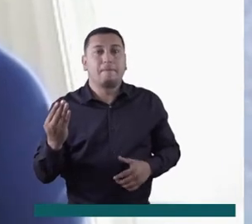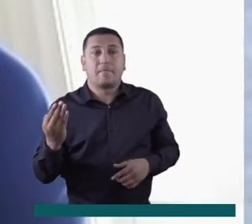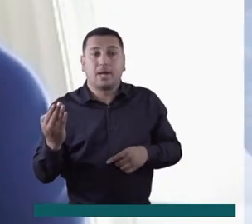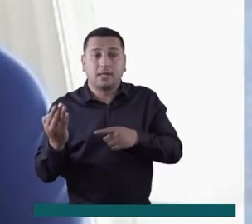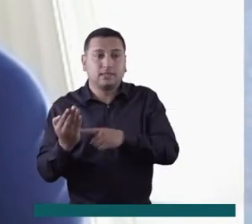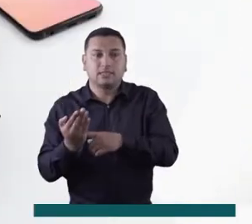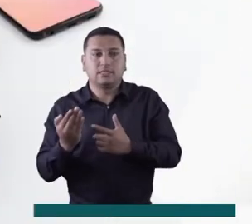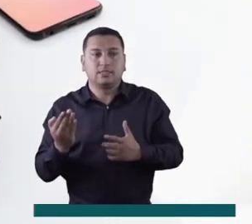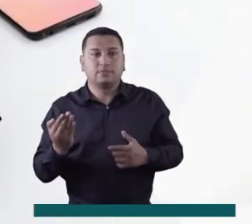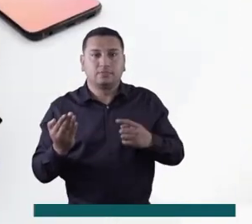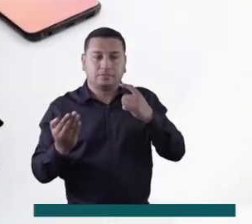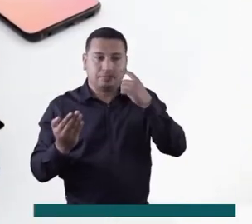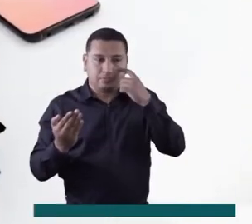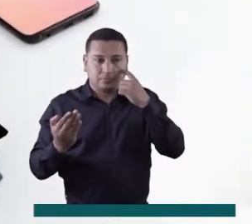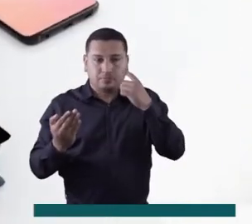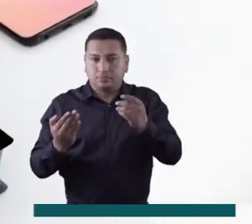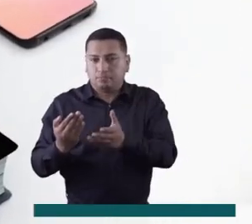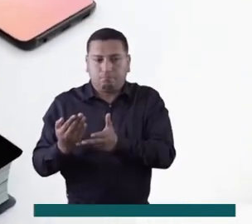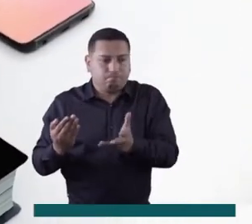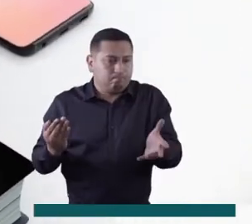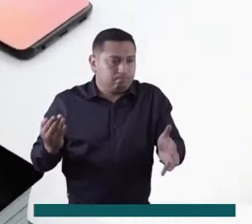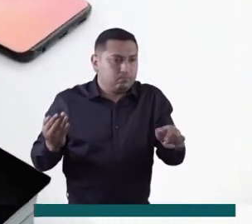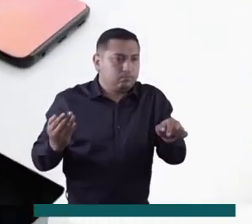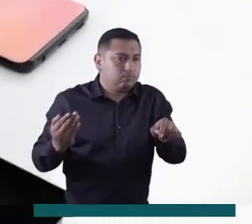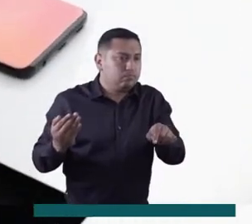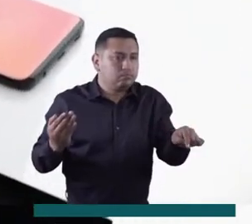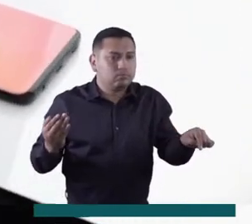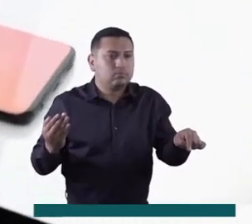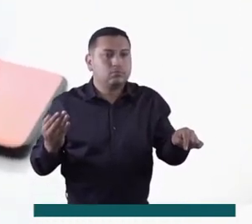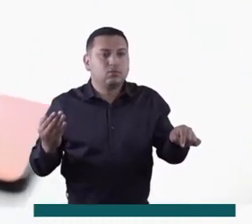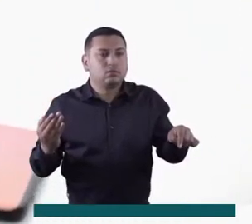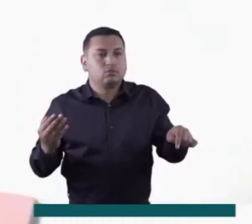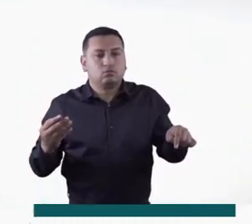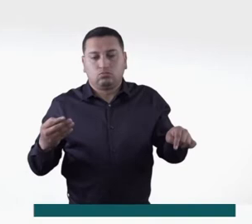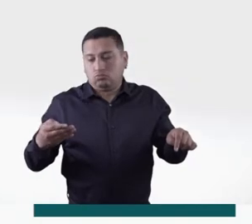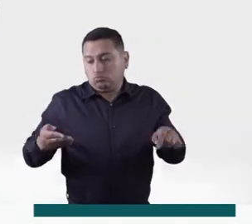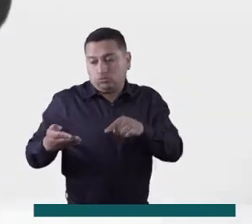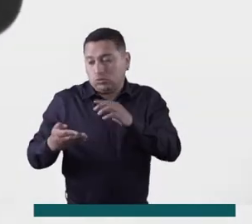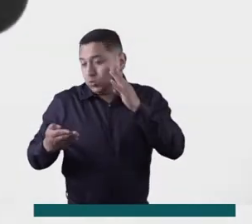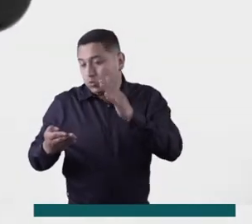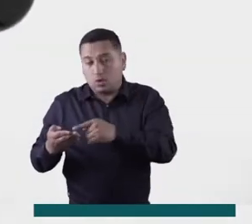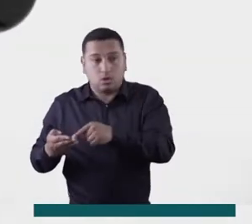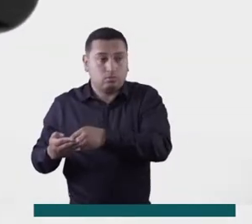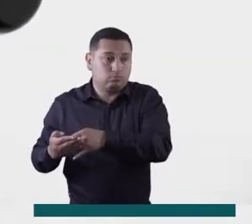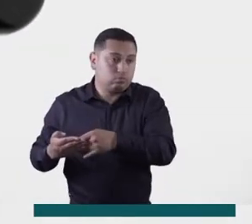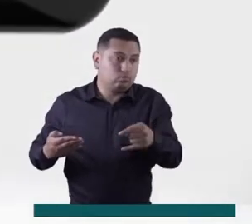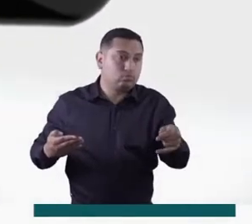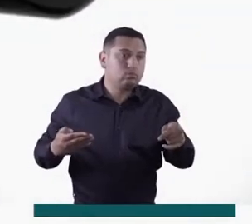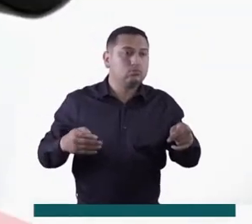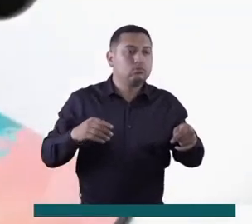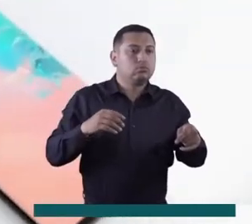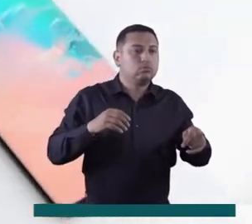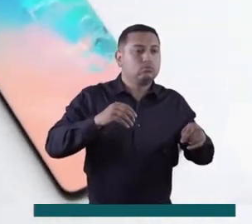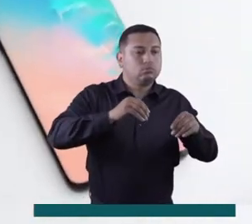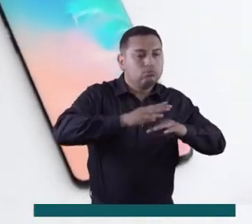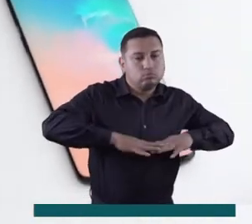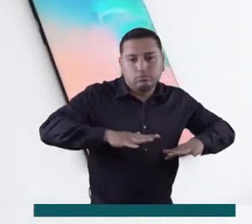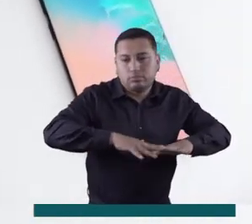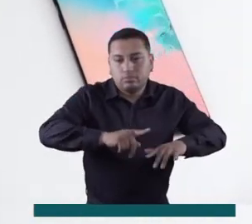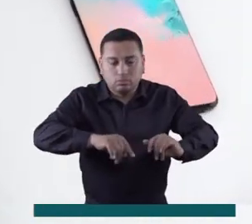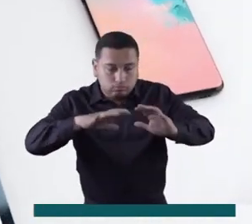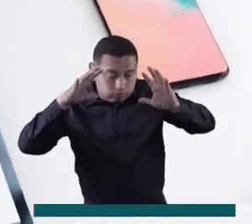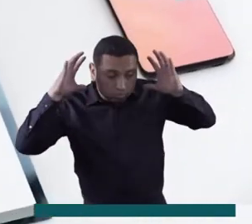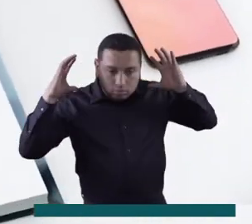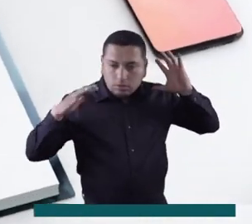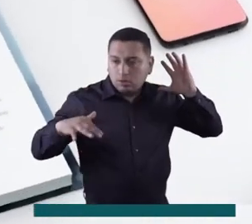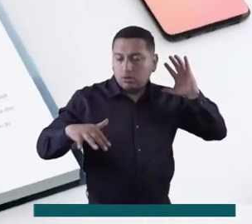sí. Superpone los elementos de nuestra realidad a través de estos smartphones, que es lo que generalmente usamos, en un